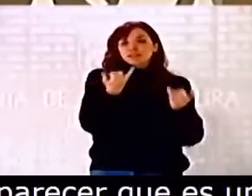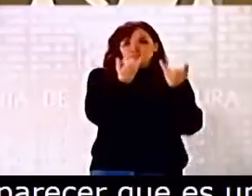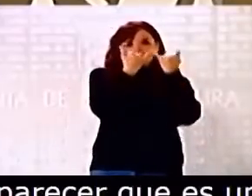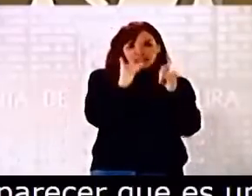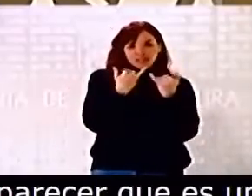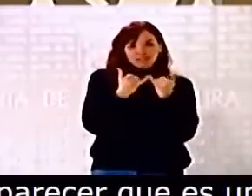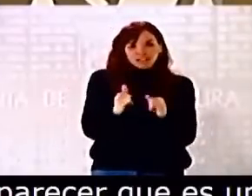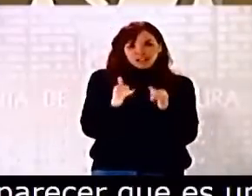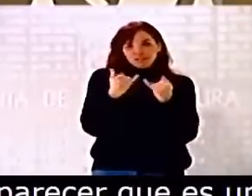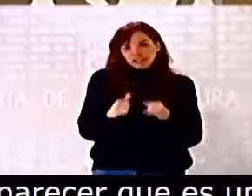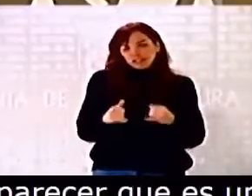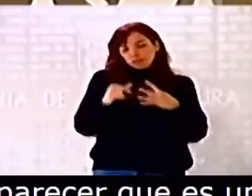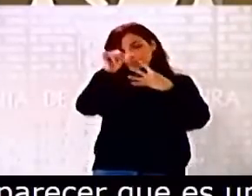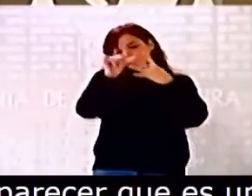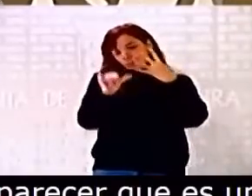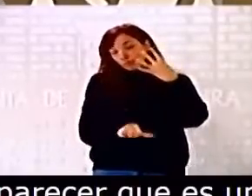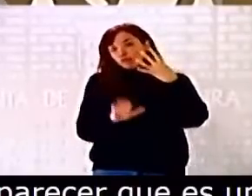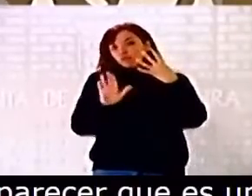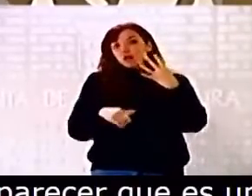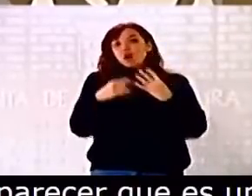festivos, se han llegado a realizar